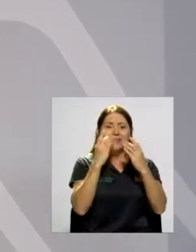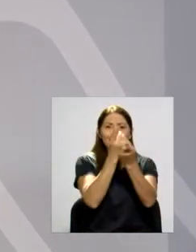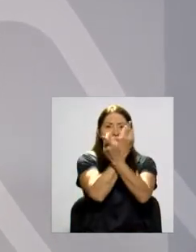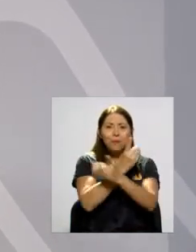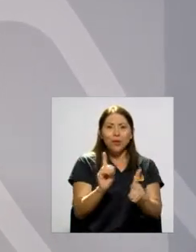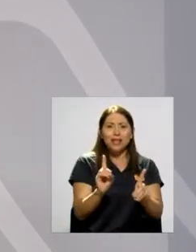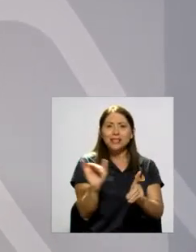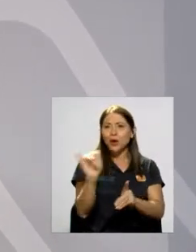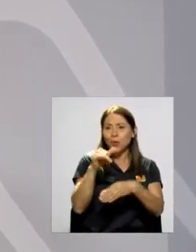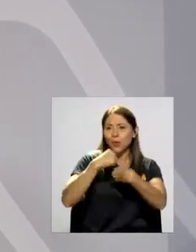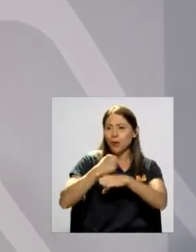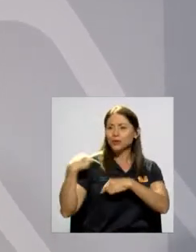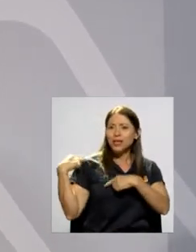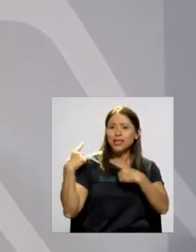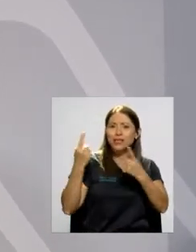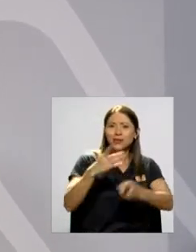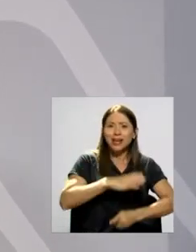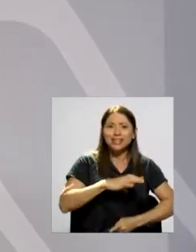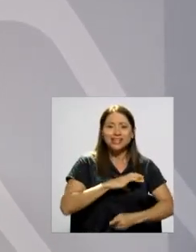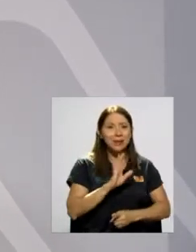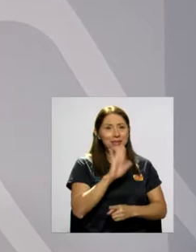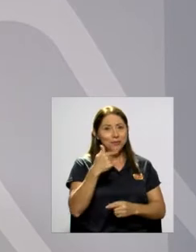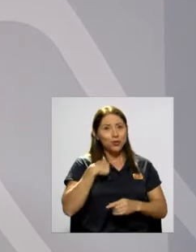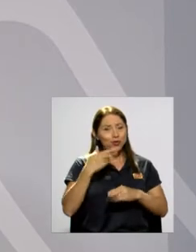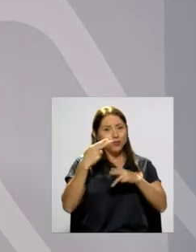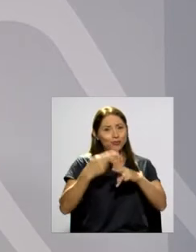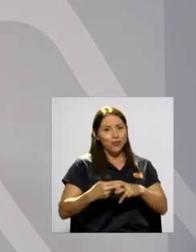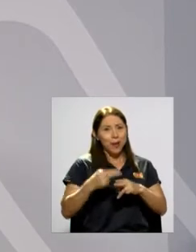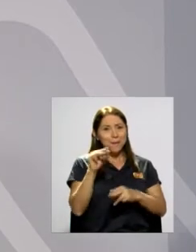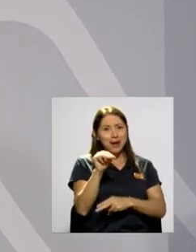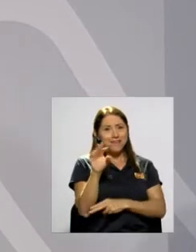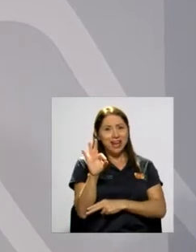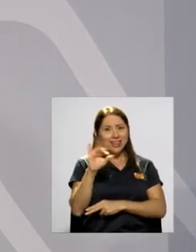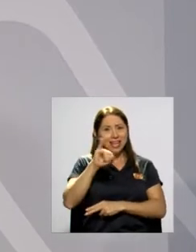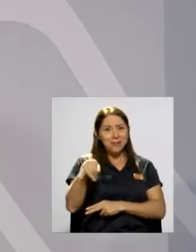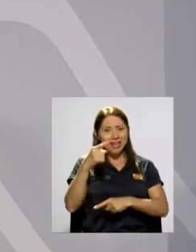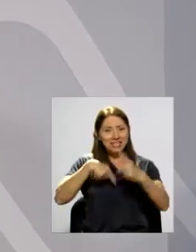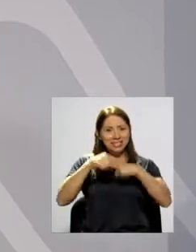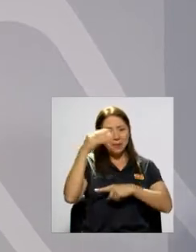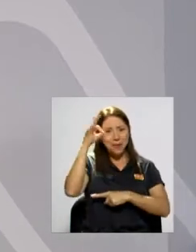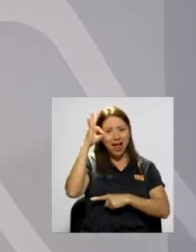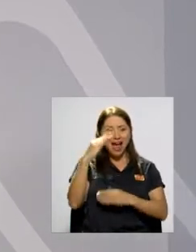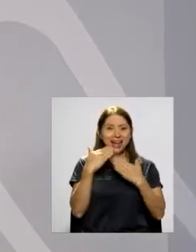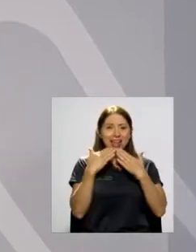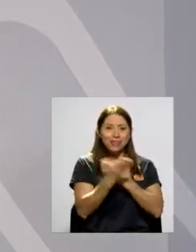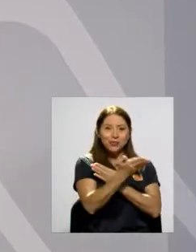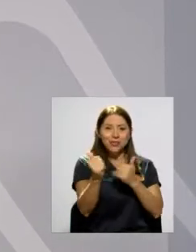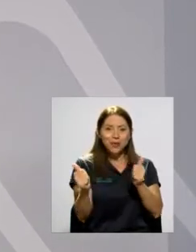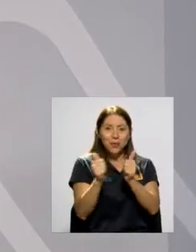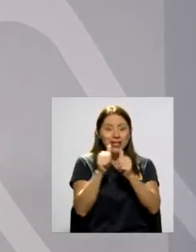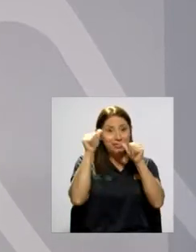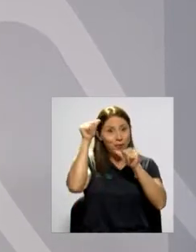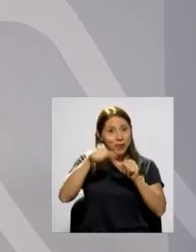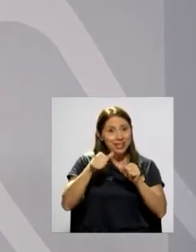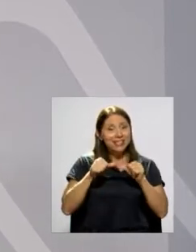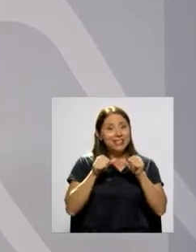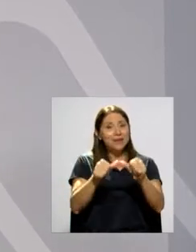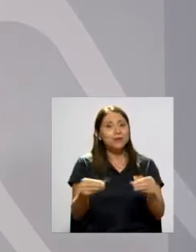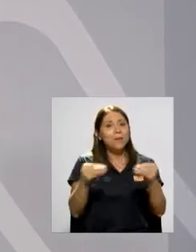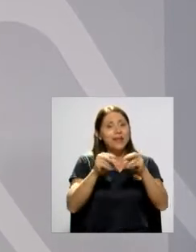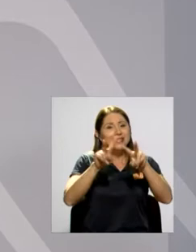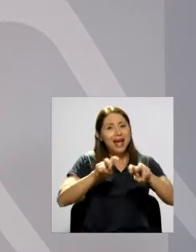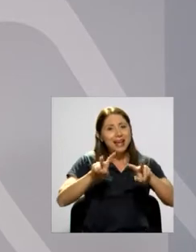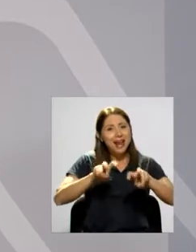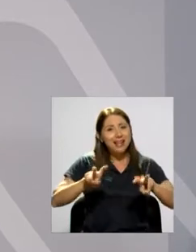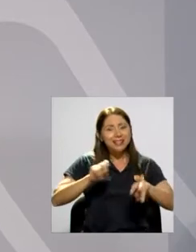hecho característicamente. Me despido, yo soy María Fernanda Jiménez, les agradezco su compañía y recuerde que seguimos con más análisis, todo lo